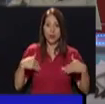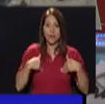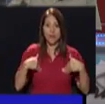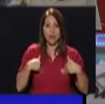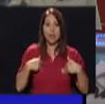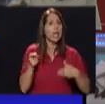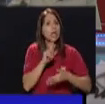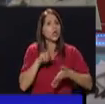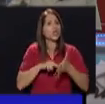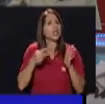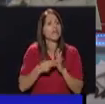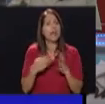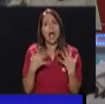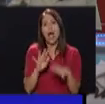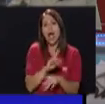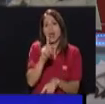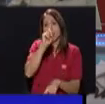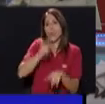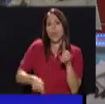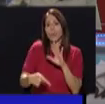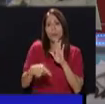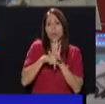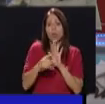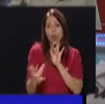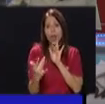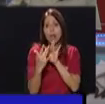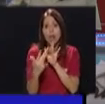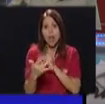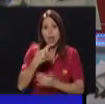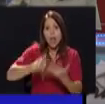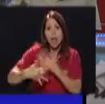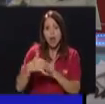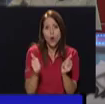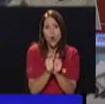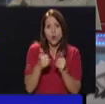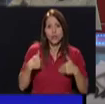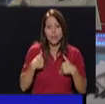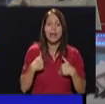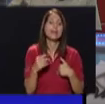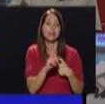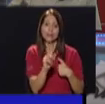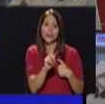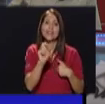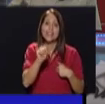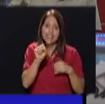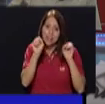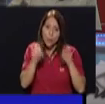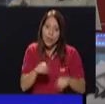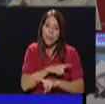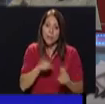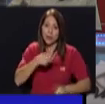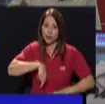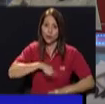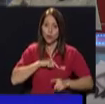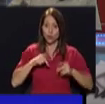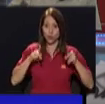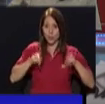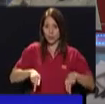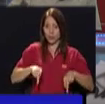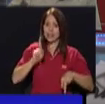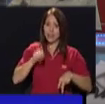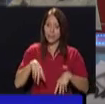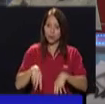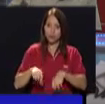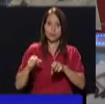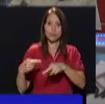el punto no es satanizar esa interacción entre humanos y fauna. Sí se puede, pero tenemos que ser responsables los humanos porque el animal